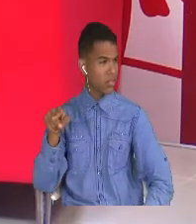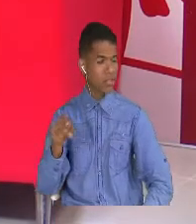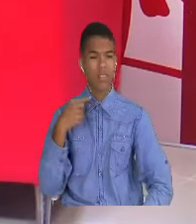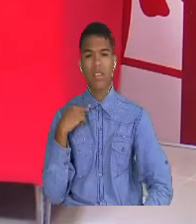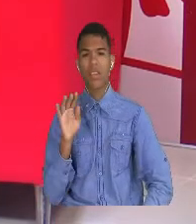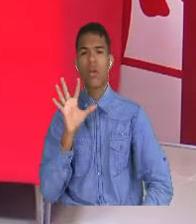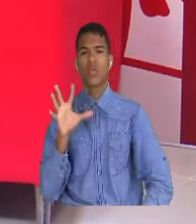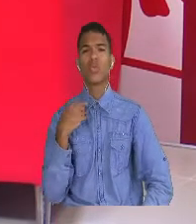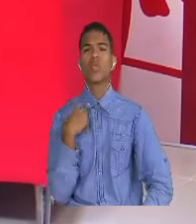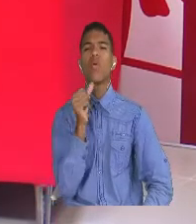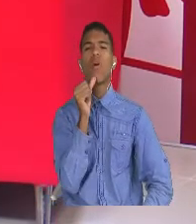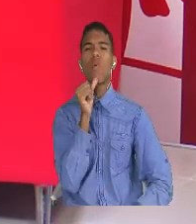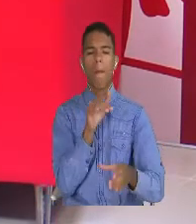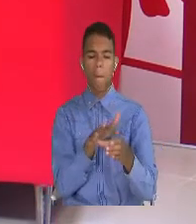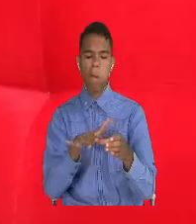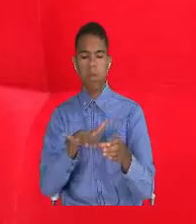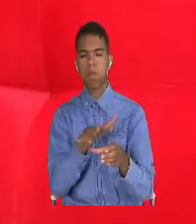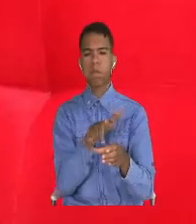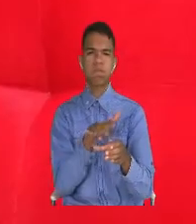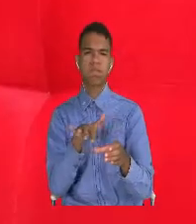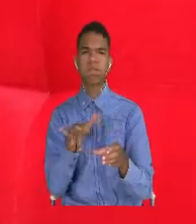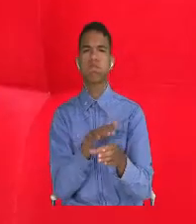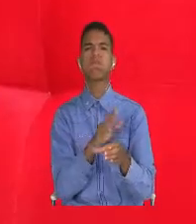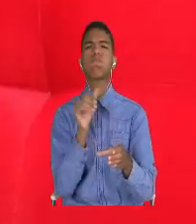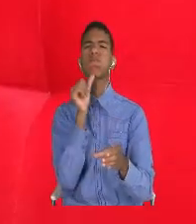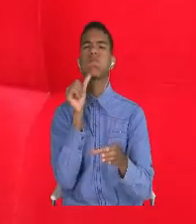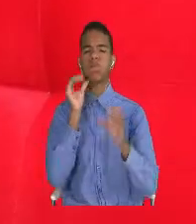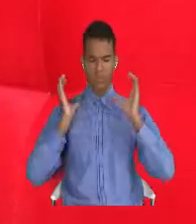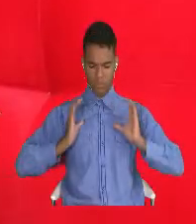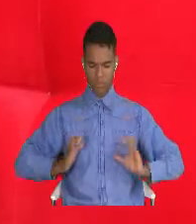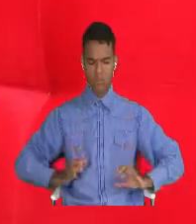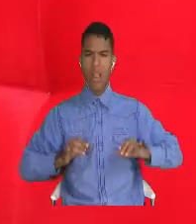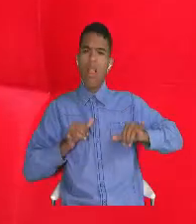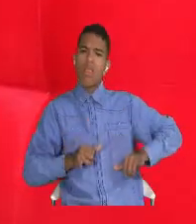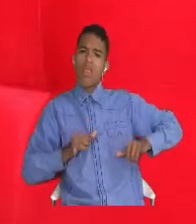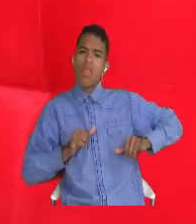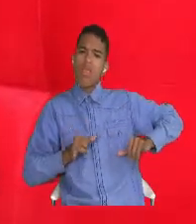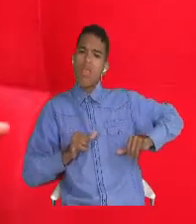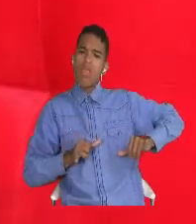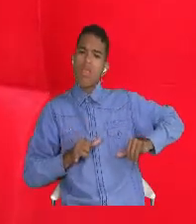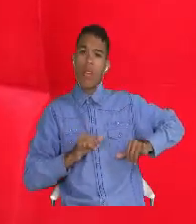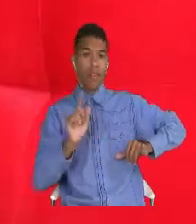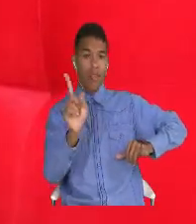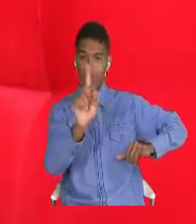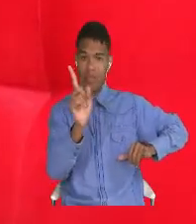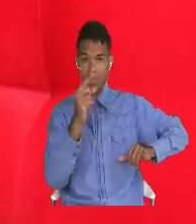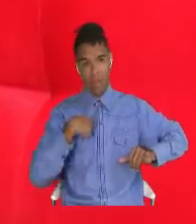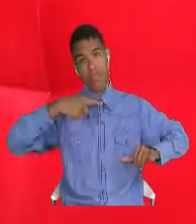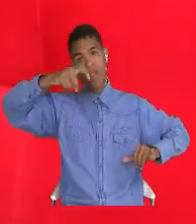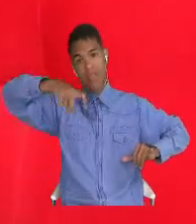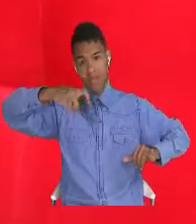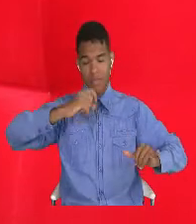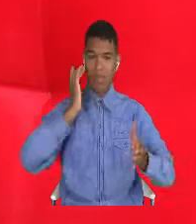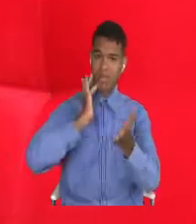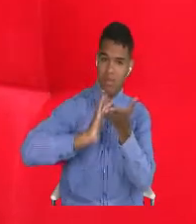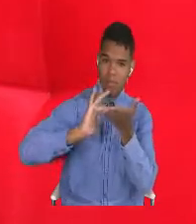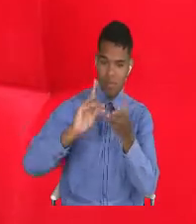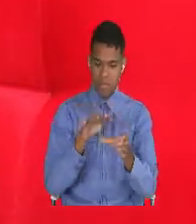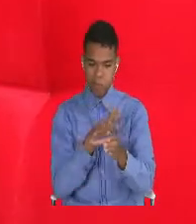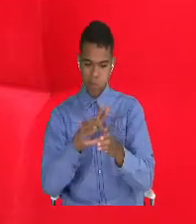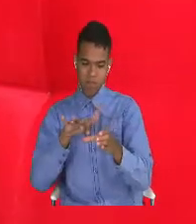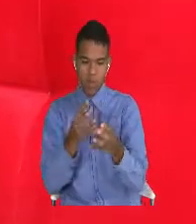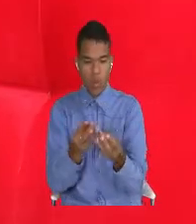líquido y eso es lo que vamos a drenar. No le puede pasar algo grave al paciente, no vamos a hablar tampoco de que va a suceder algo grave,